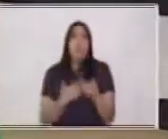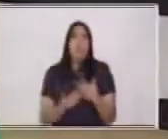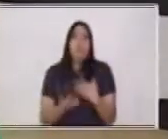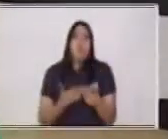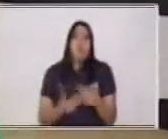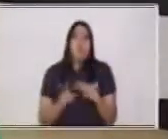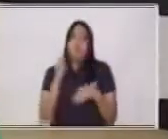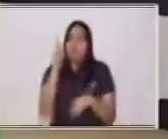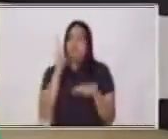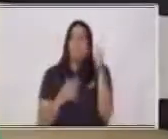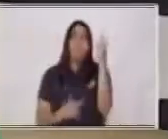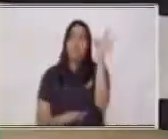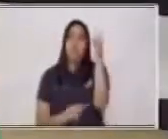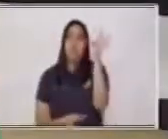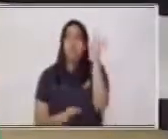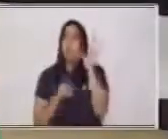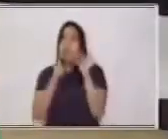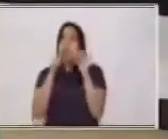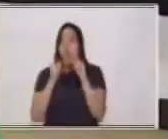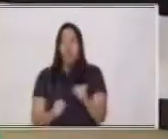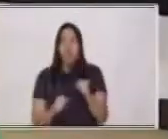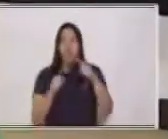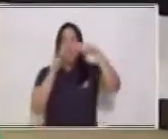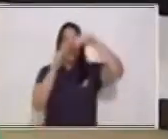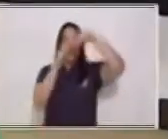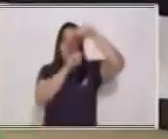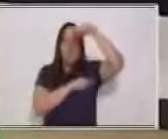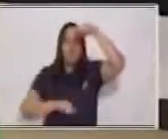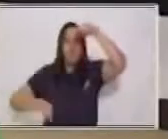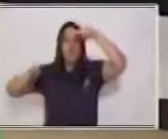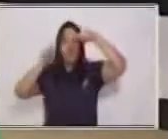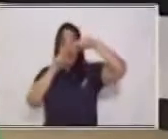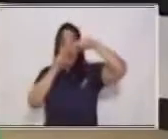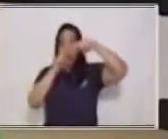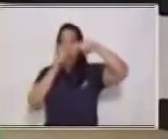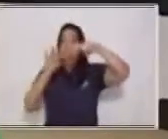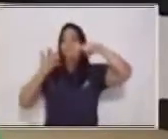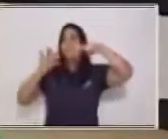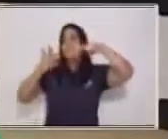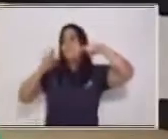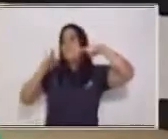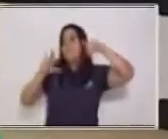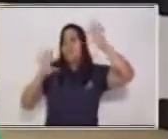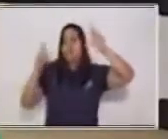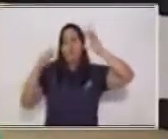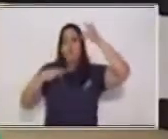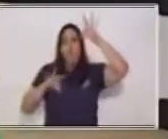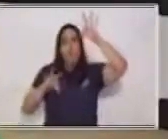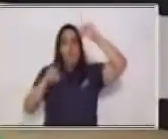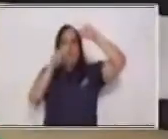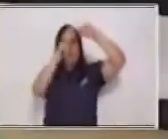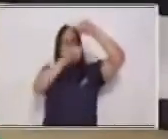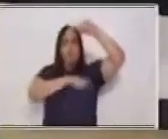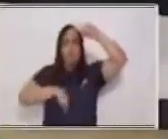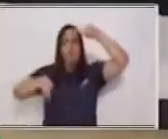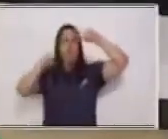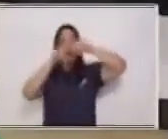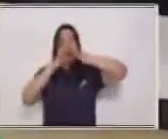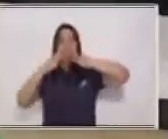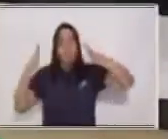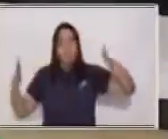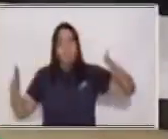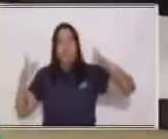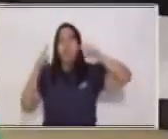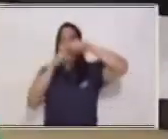casa, realices un círculo que más o menos sea aproximadamente del tamaño de la hoja. Yo ya traigo